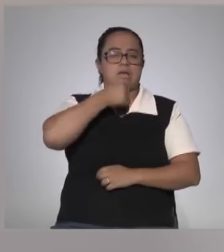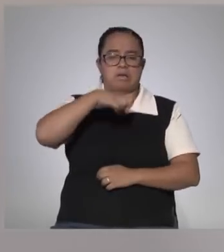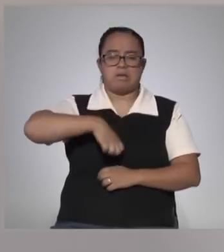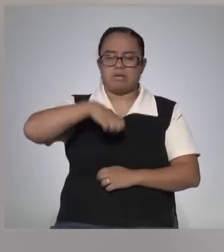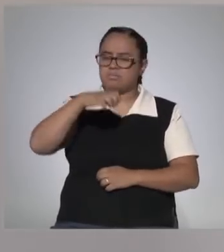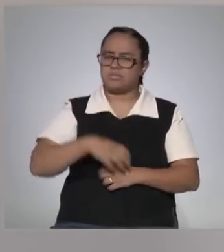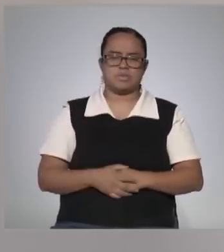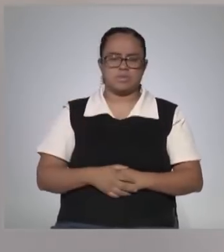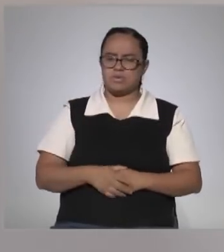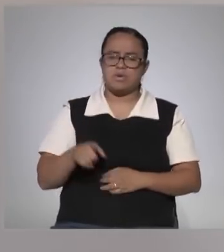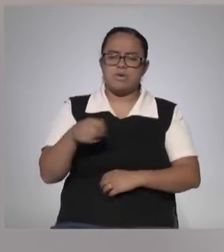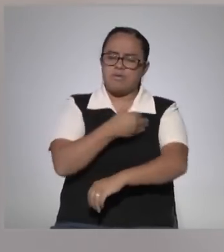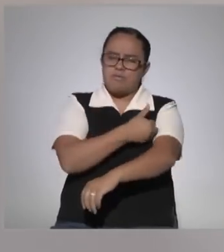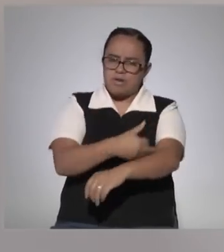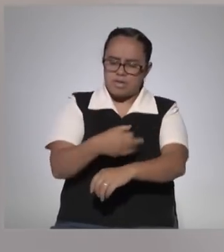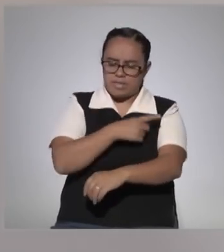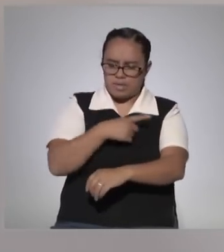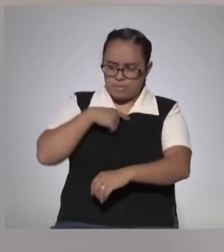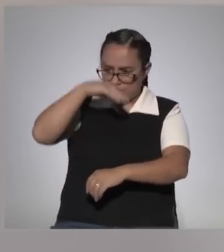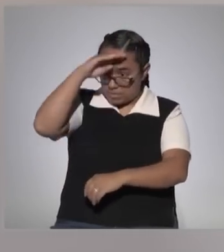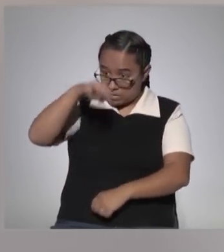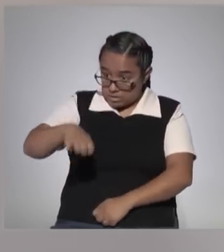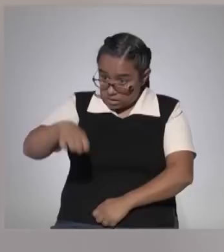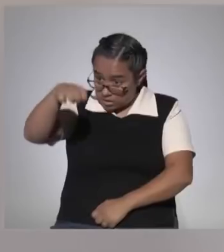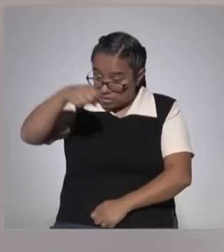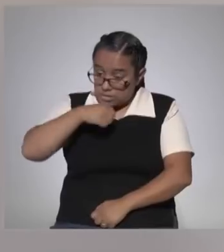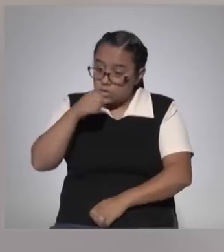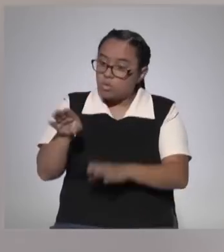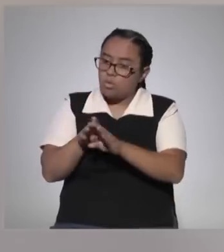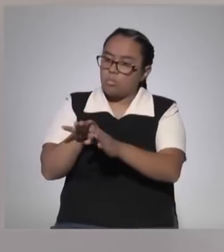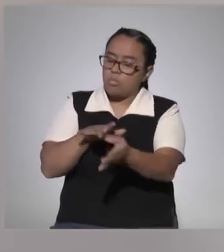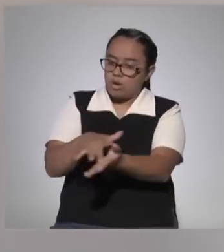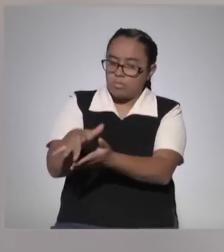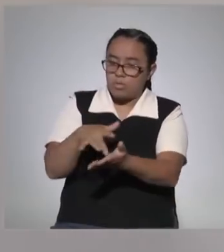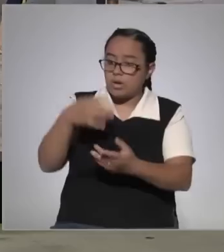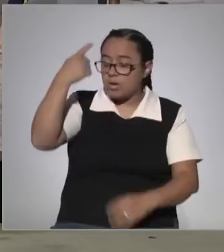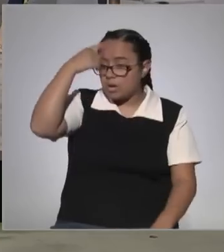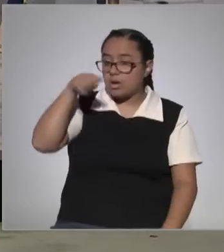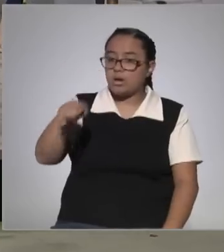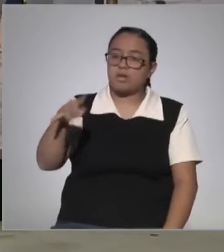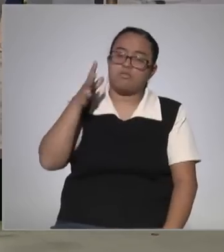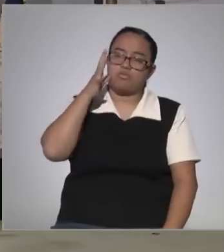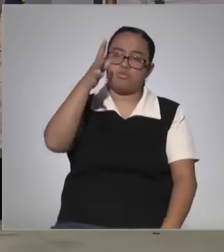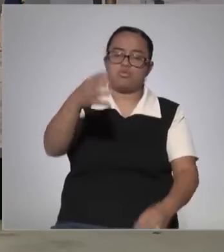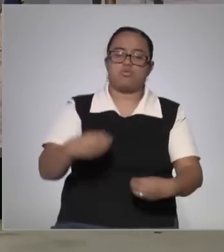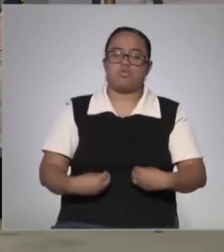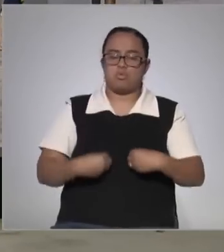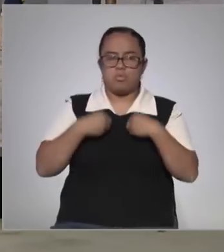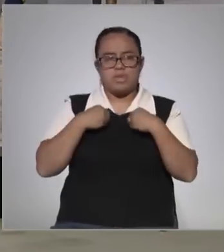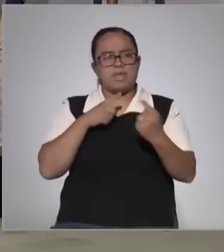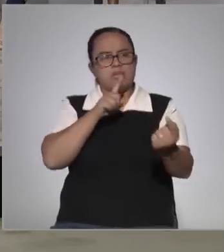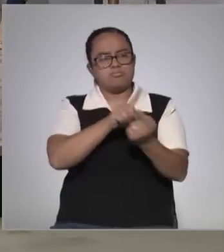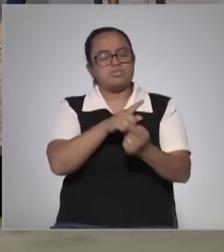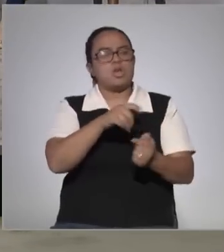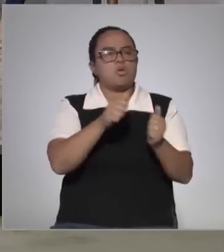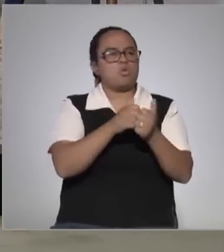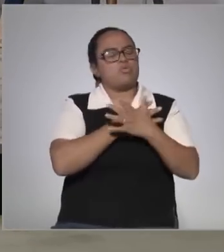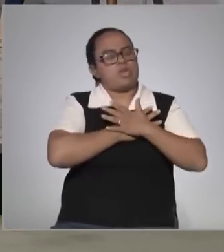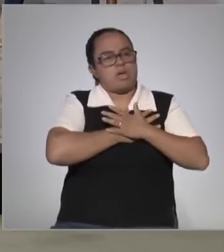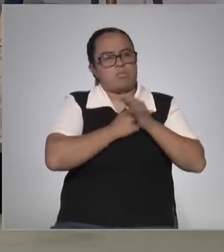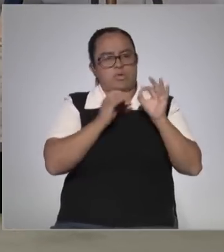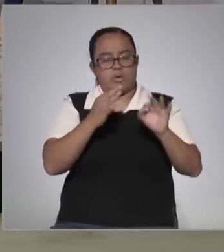debemos ver cómo podemos apoyar a las personas mayores con las que convivimos a que tengan una vida afectiva plena y eso